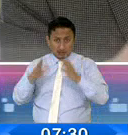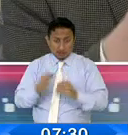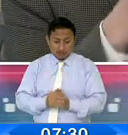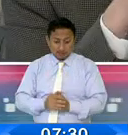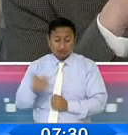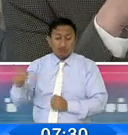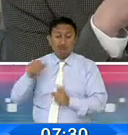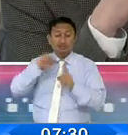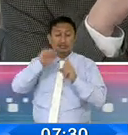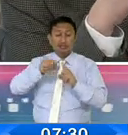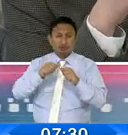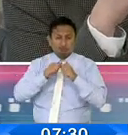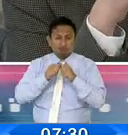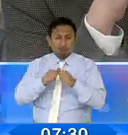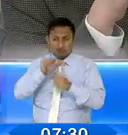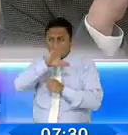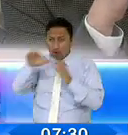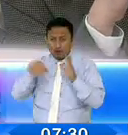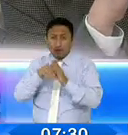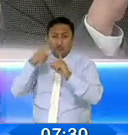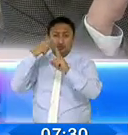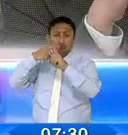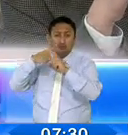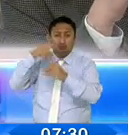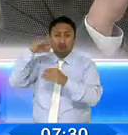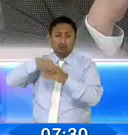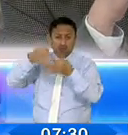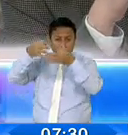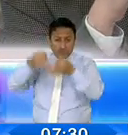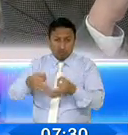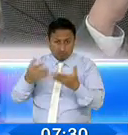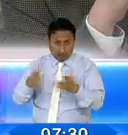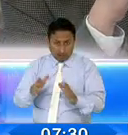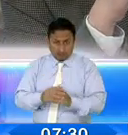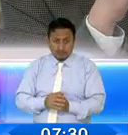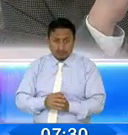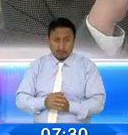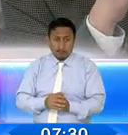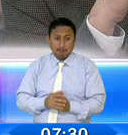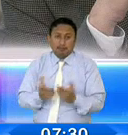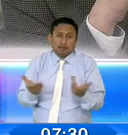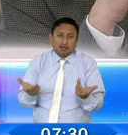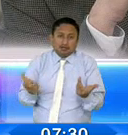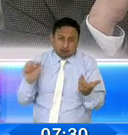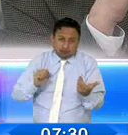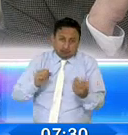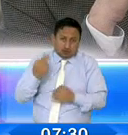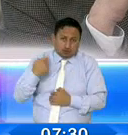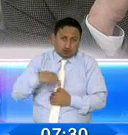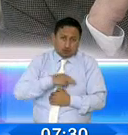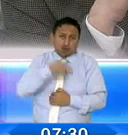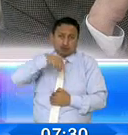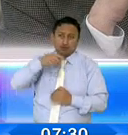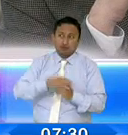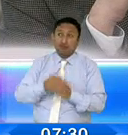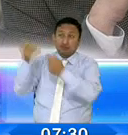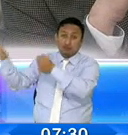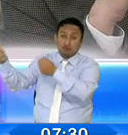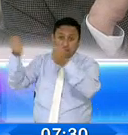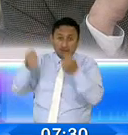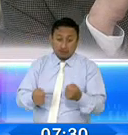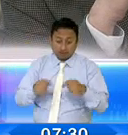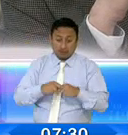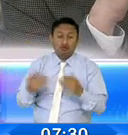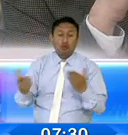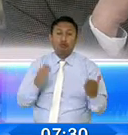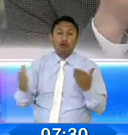consolidando los votos en firme. Ahora, claro, nosotros queremos que esto sea comparado con lo físico,